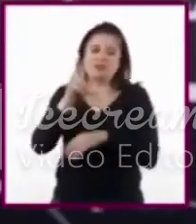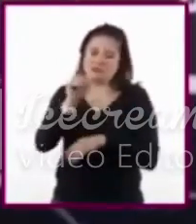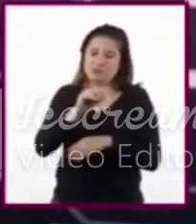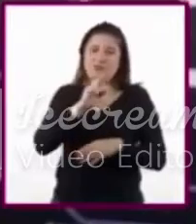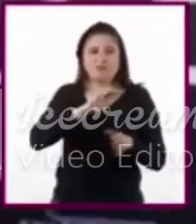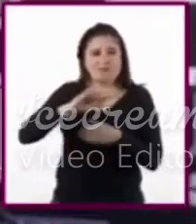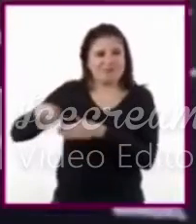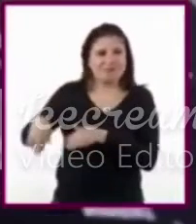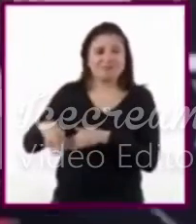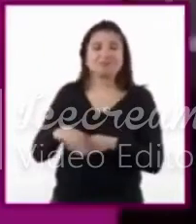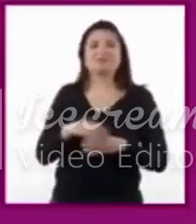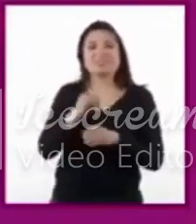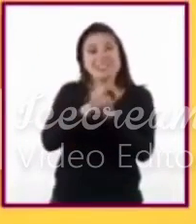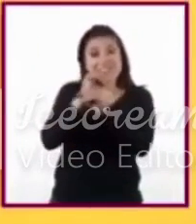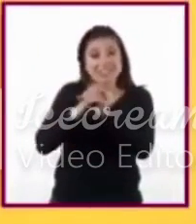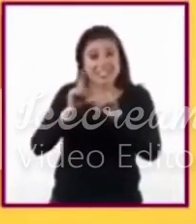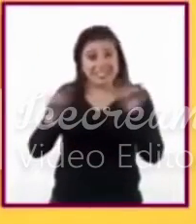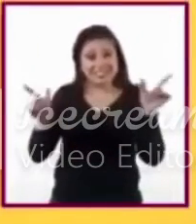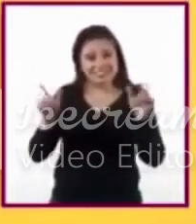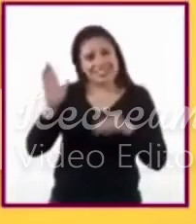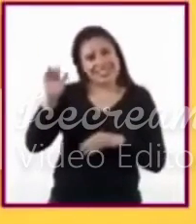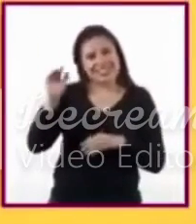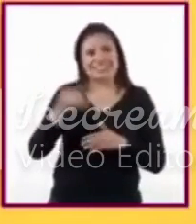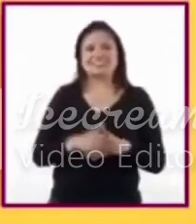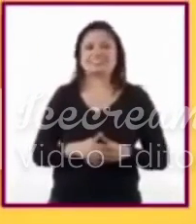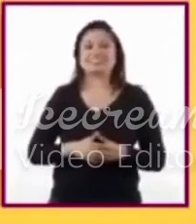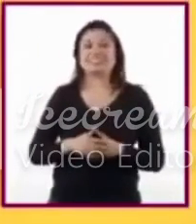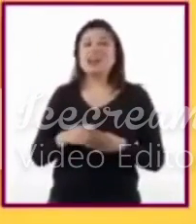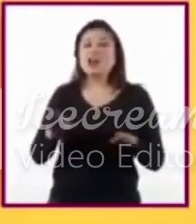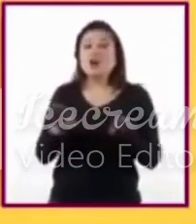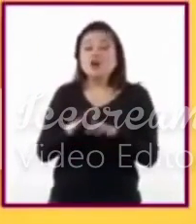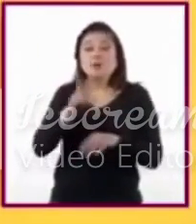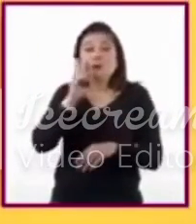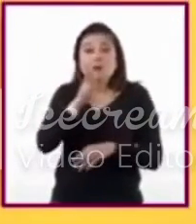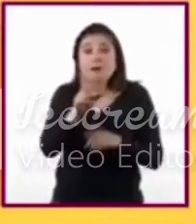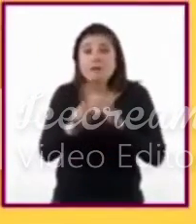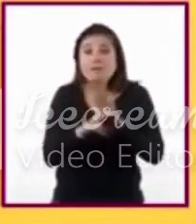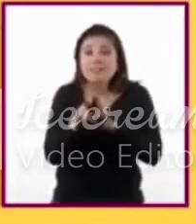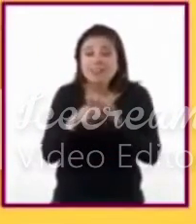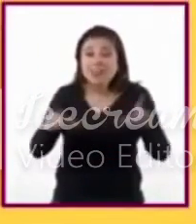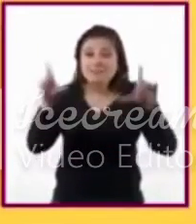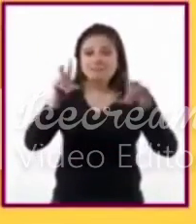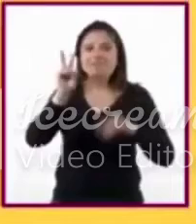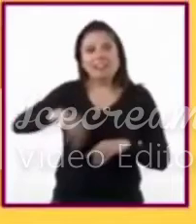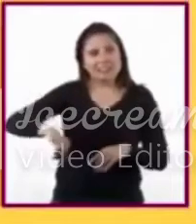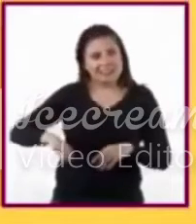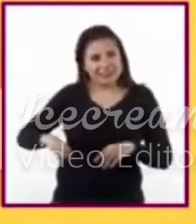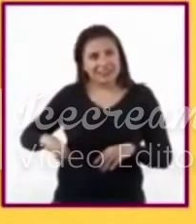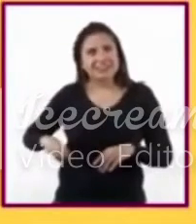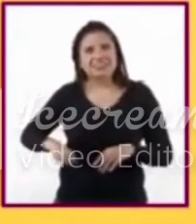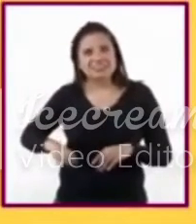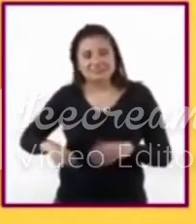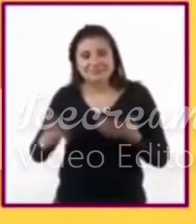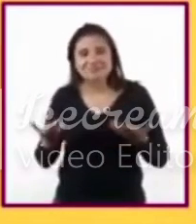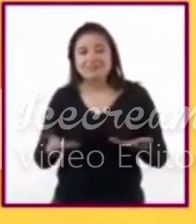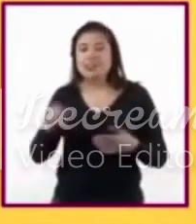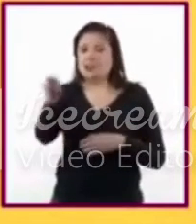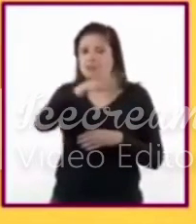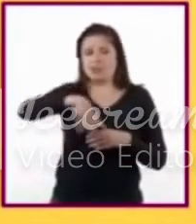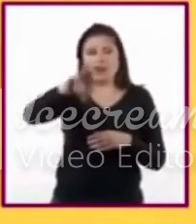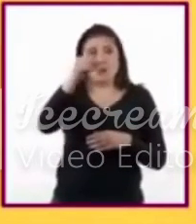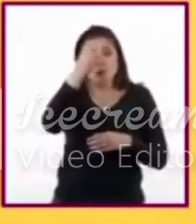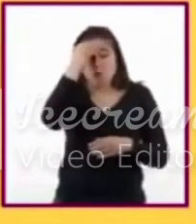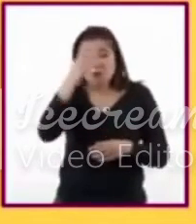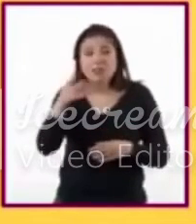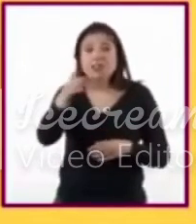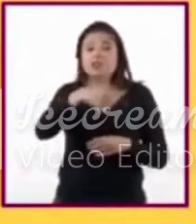para investigar? ¡Adiós! ¿Qué les pareció este video? Interesante, ¿no? No olviden que